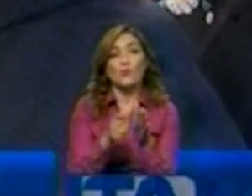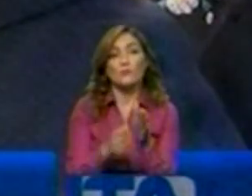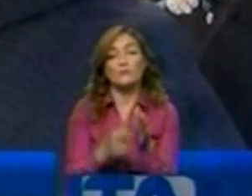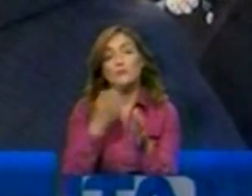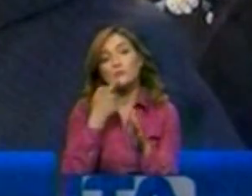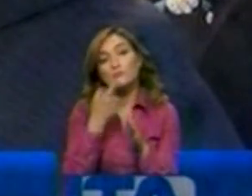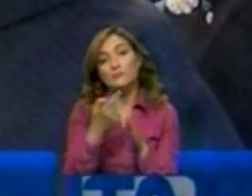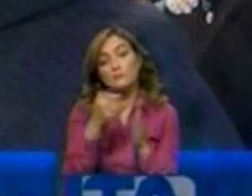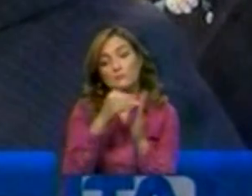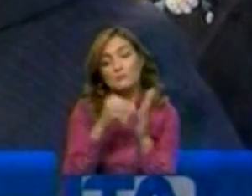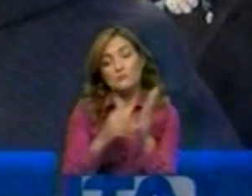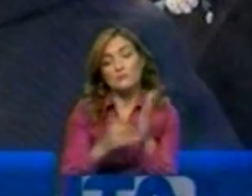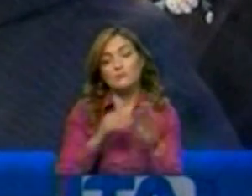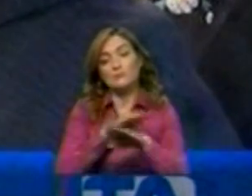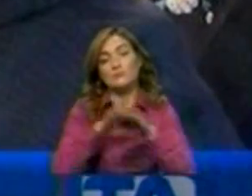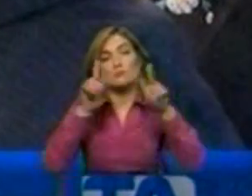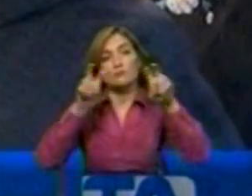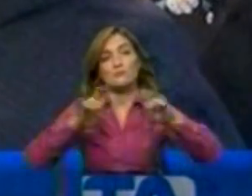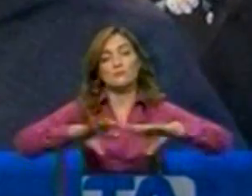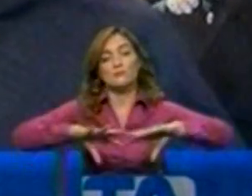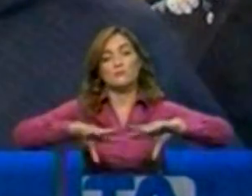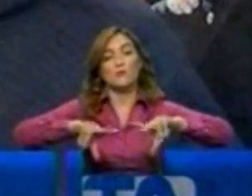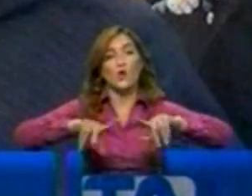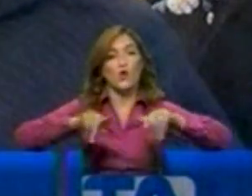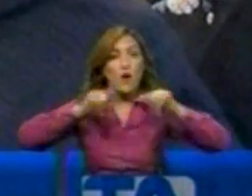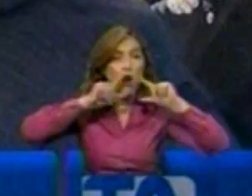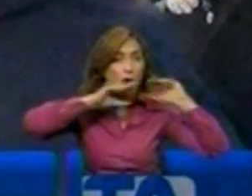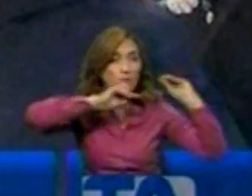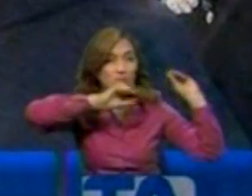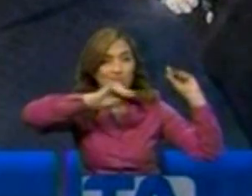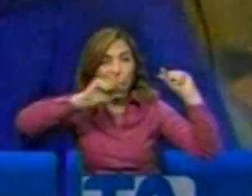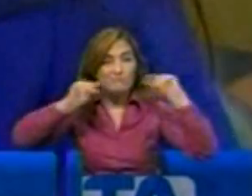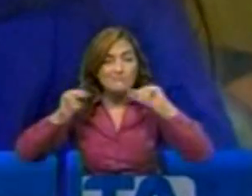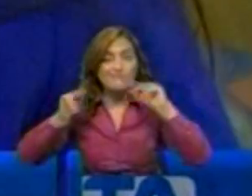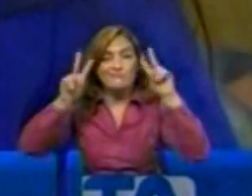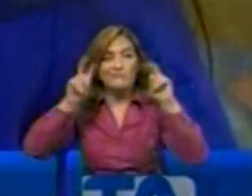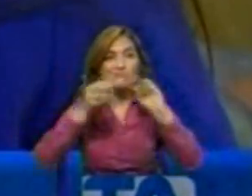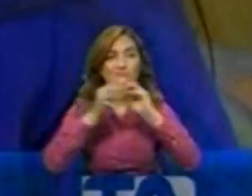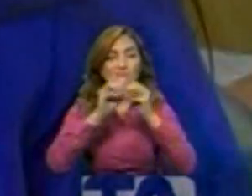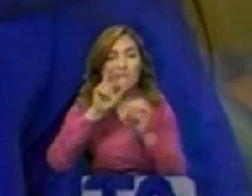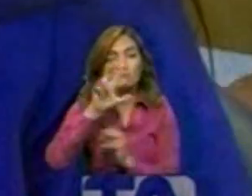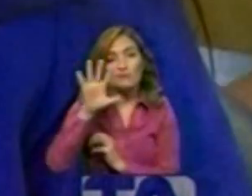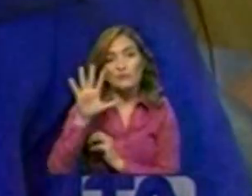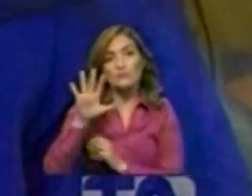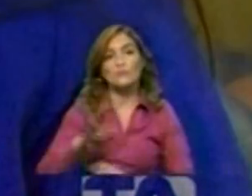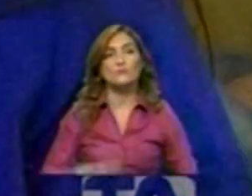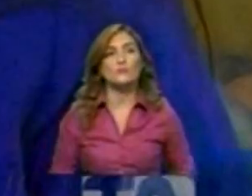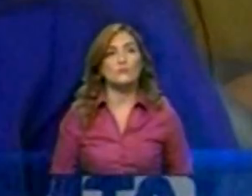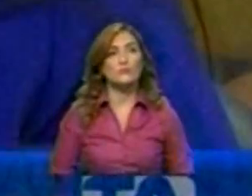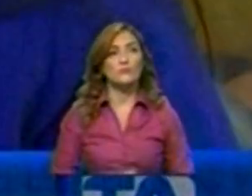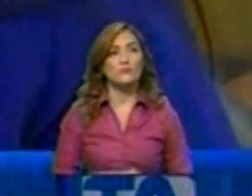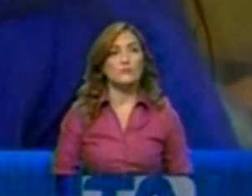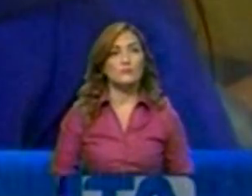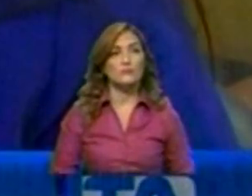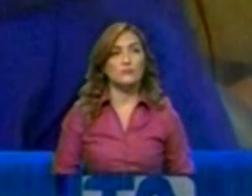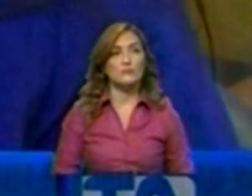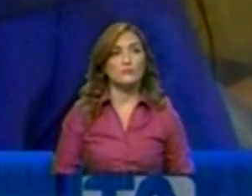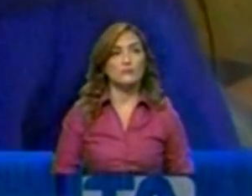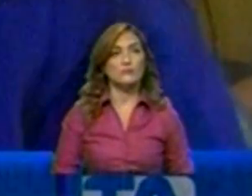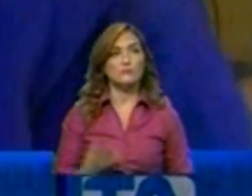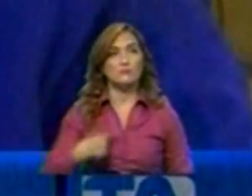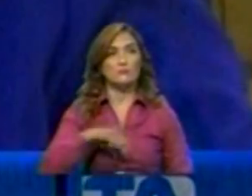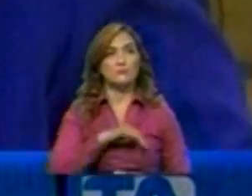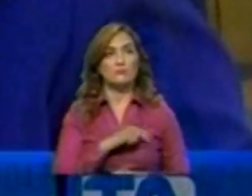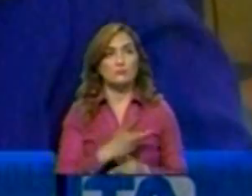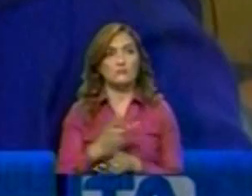mencionados en esta trama de escándalo de Arroz Verde? Nosotros estamos vigilantes de lo